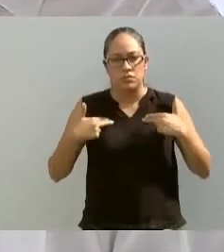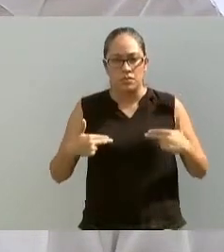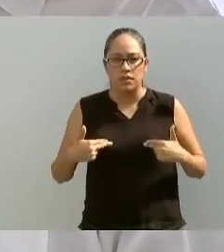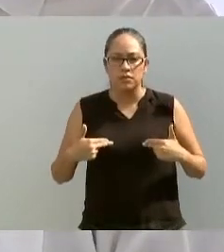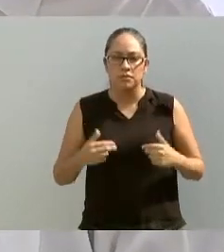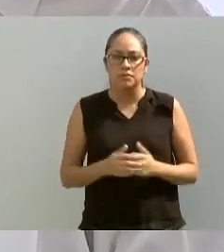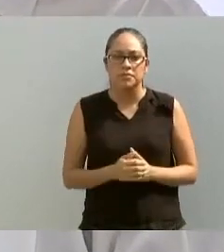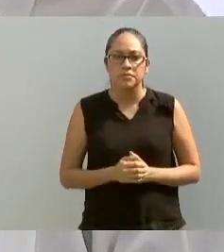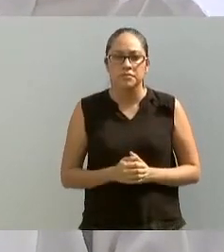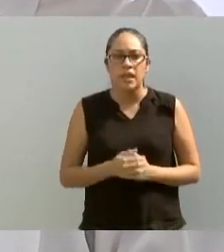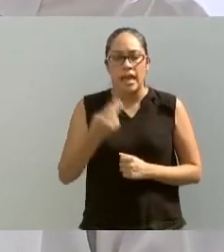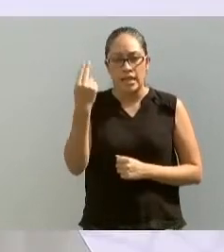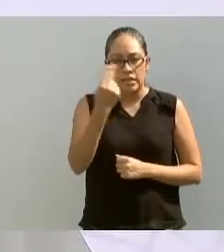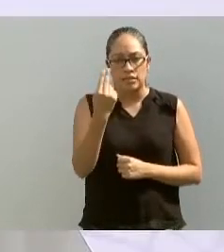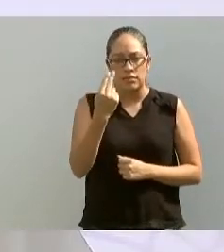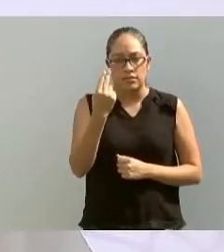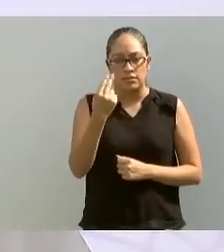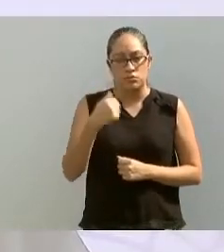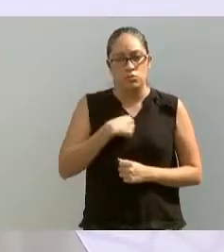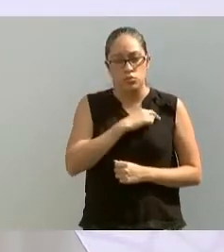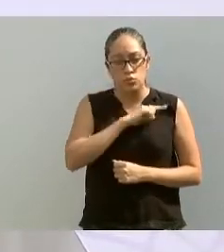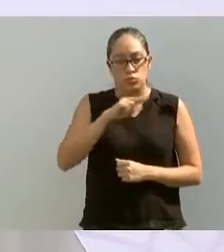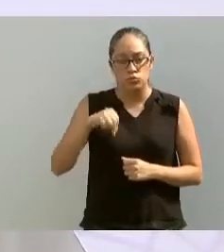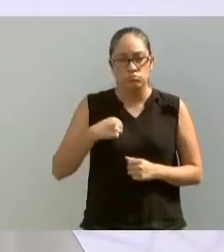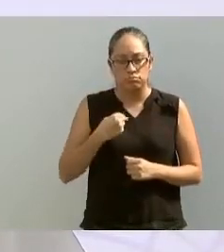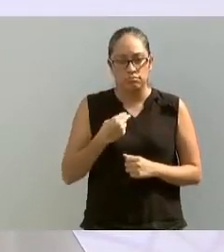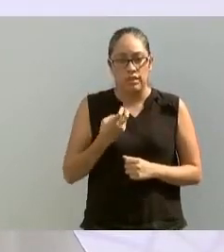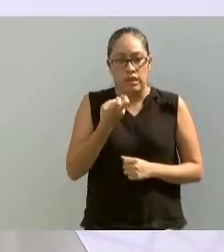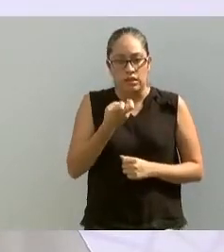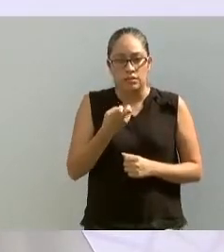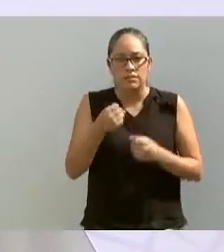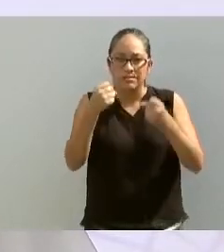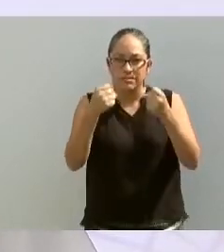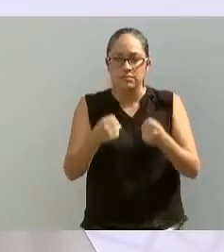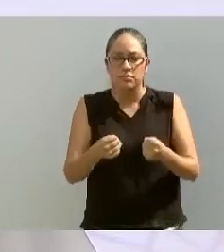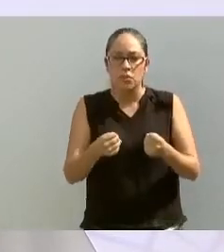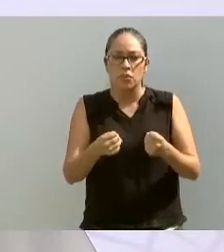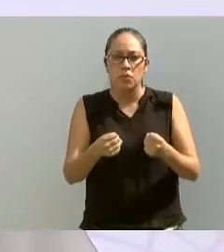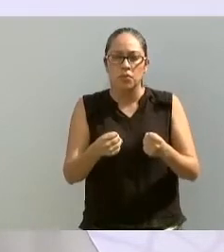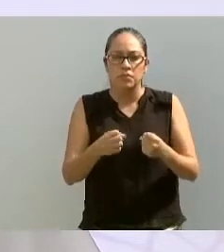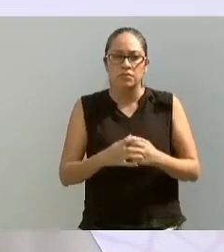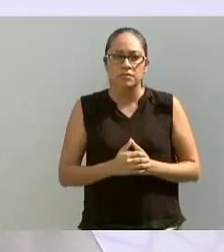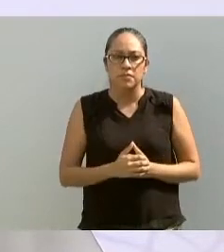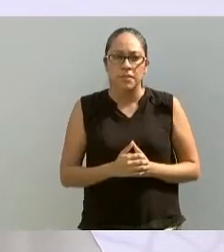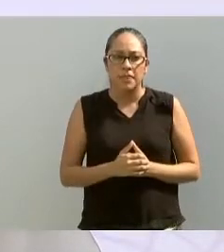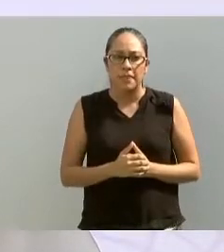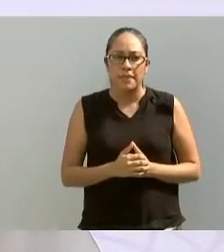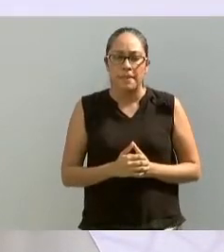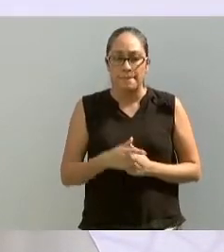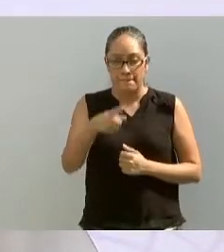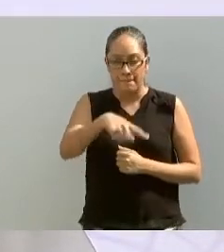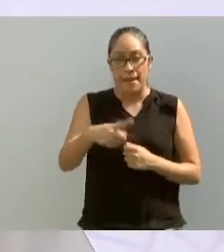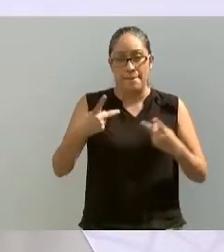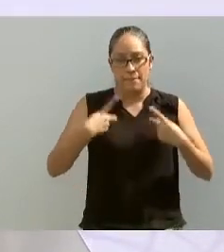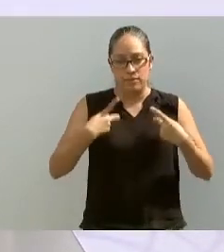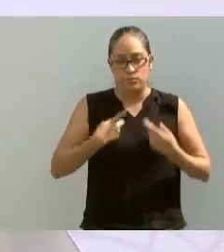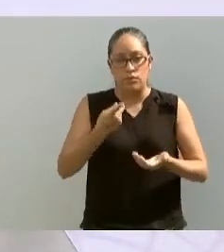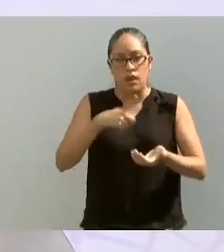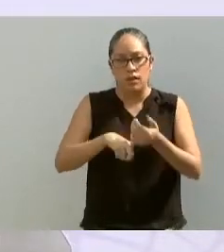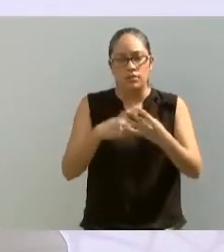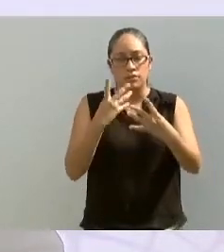Tenemos que garantizar que los reos, los